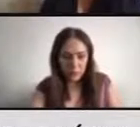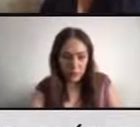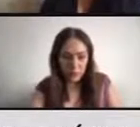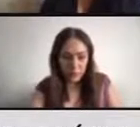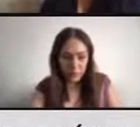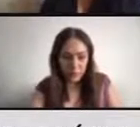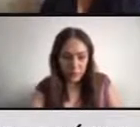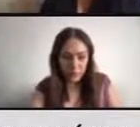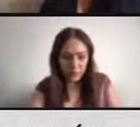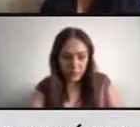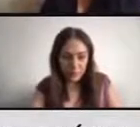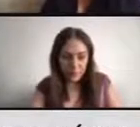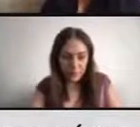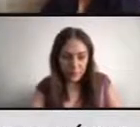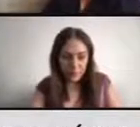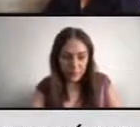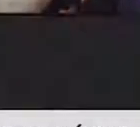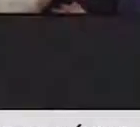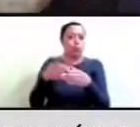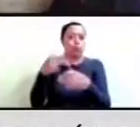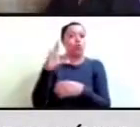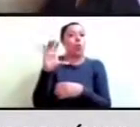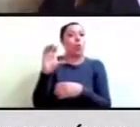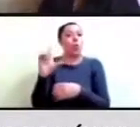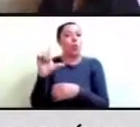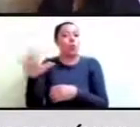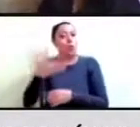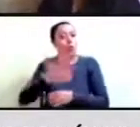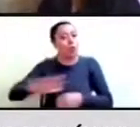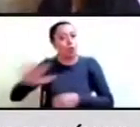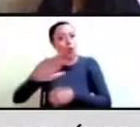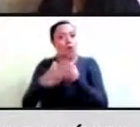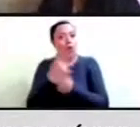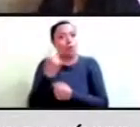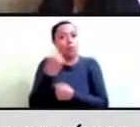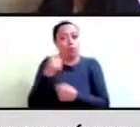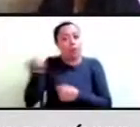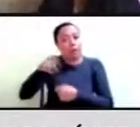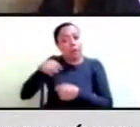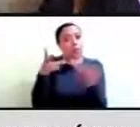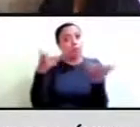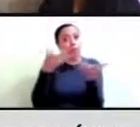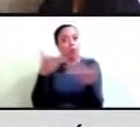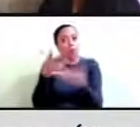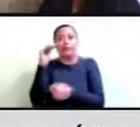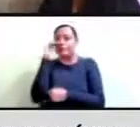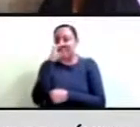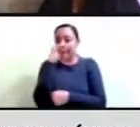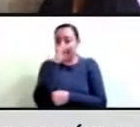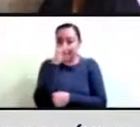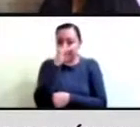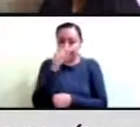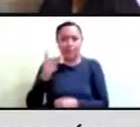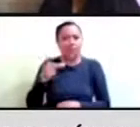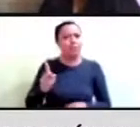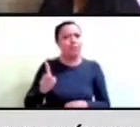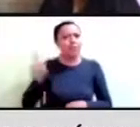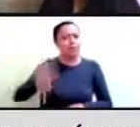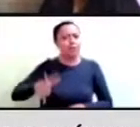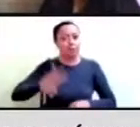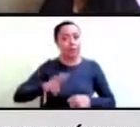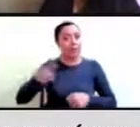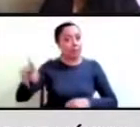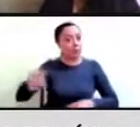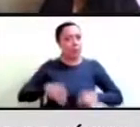colonia. Porque es una labor totalmente honorífica, gratuita. Y sin embargo, ellos muchos dedican su vida